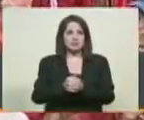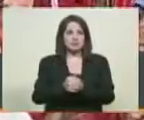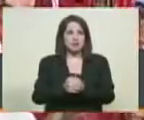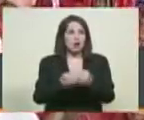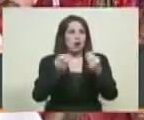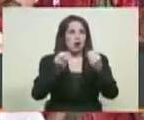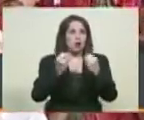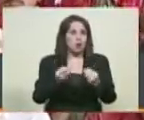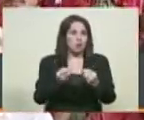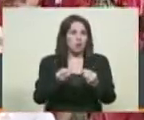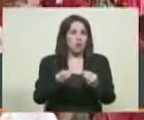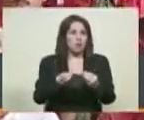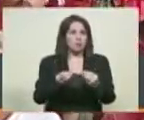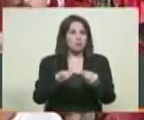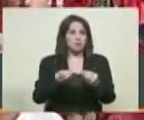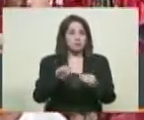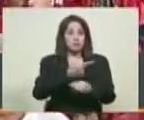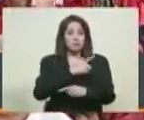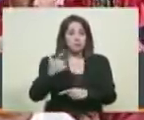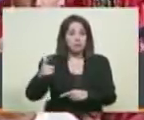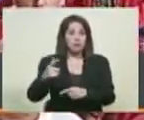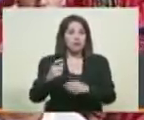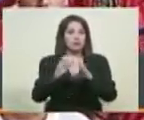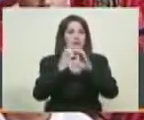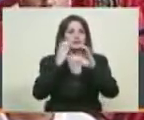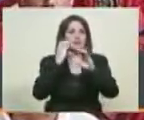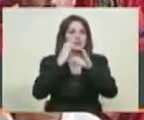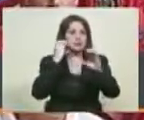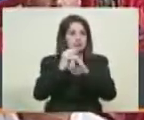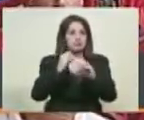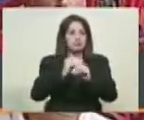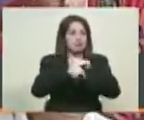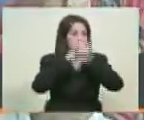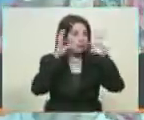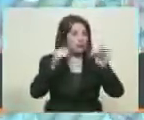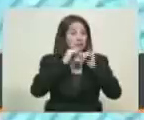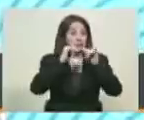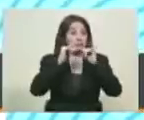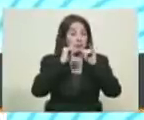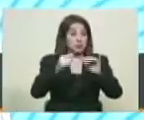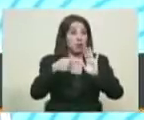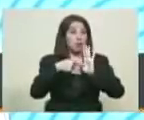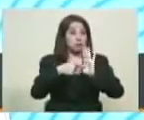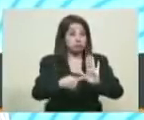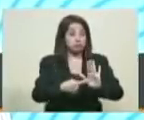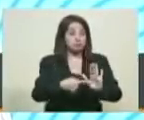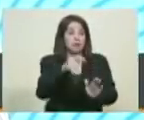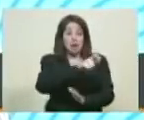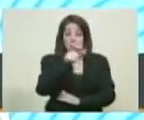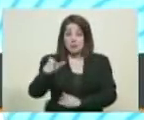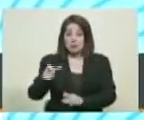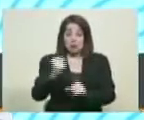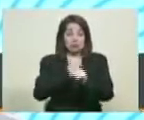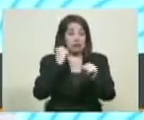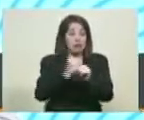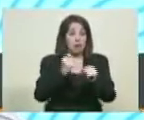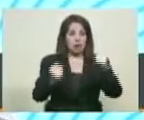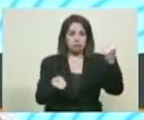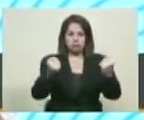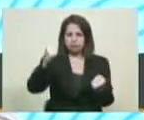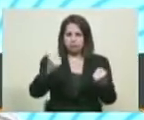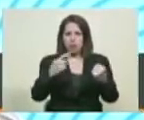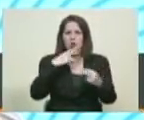transporte de las comunidades. Y eso lo hemos dicho con mucha transparencia. Nosotros estamos convencidos que la mayoría de los transportistas de Venezuela son gente honesta,